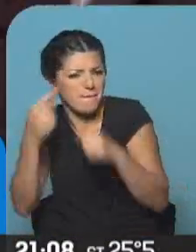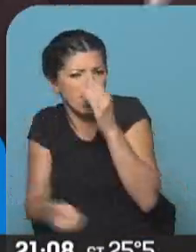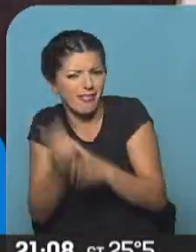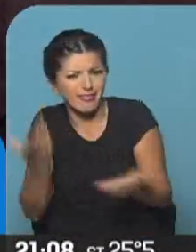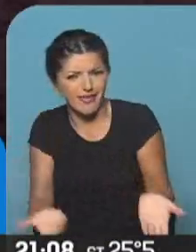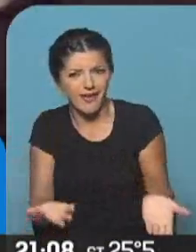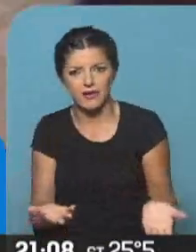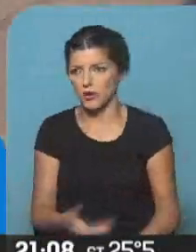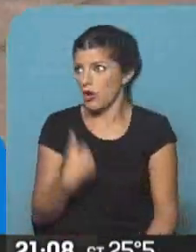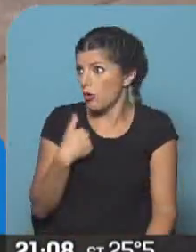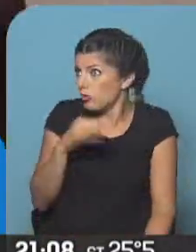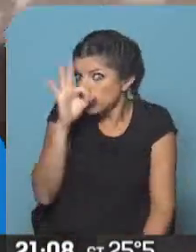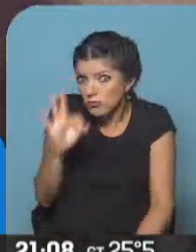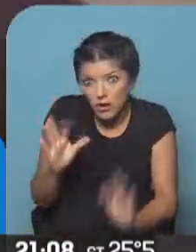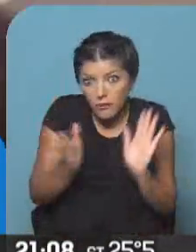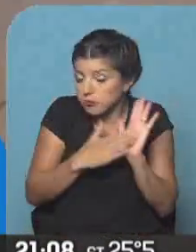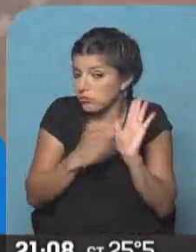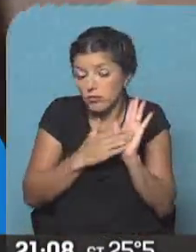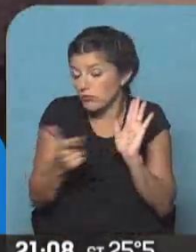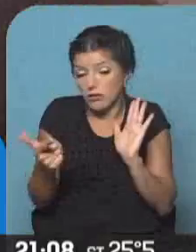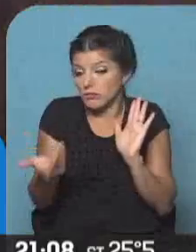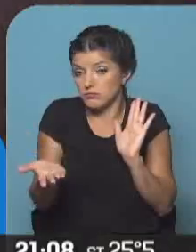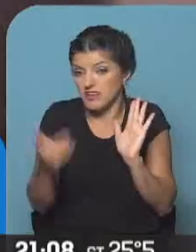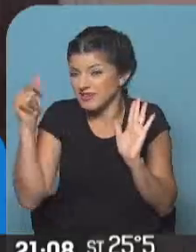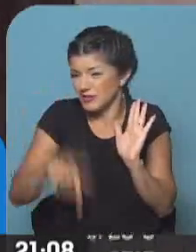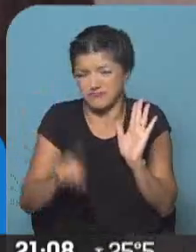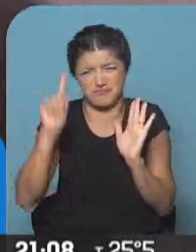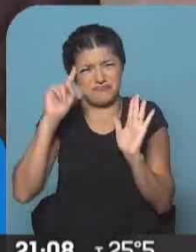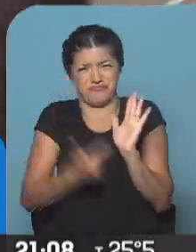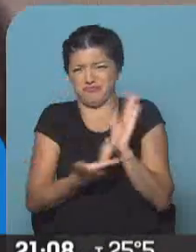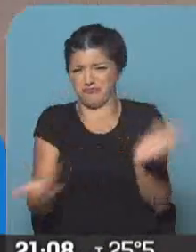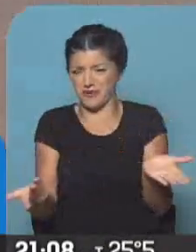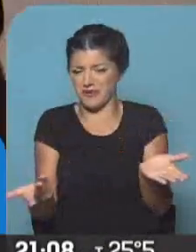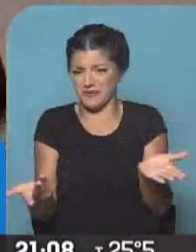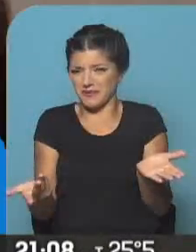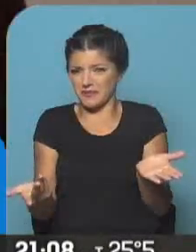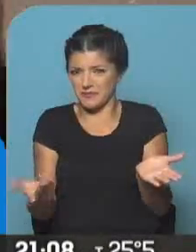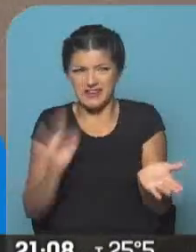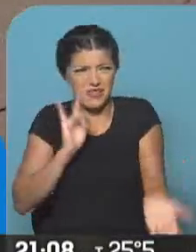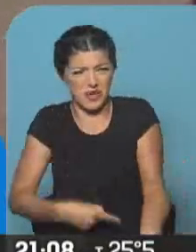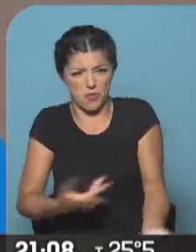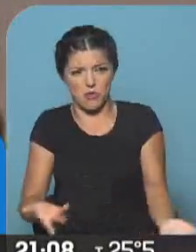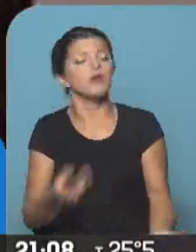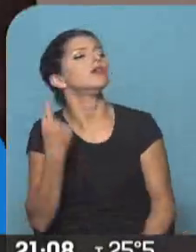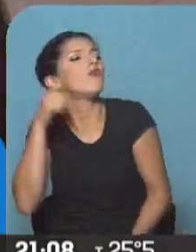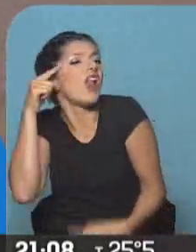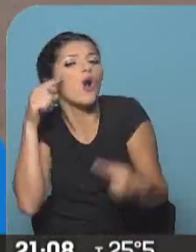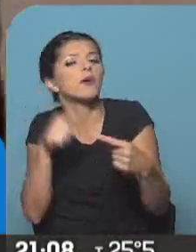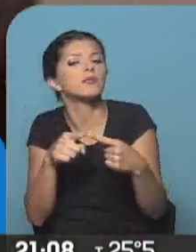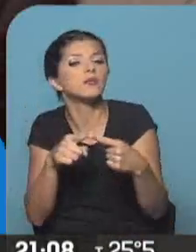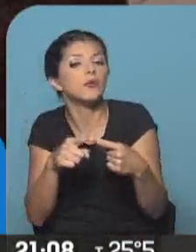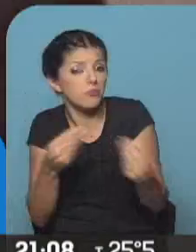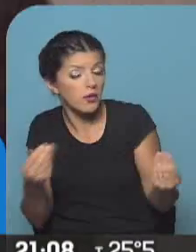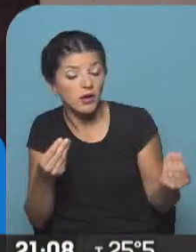Menem? Jamás, y no está probado. Así que esto es un absurdo, un ridículo, pero bueno. ¿Y con qué objetivo, doctor? ¿Por qué se lo